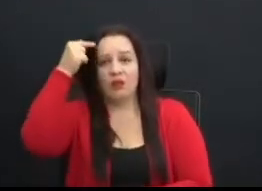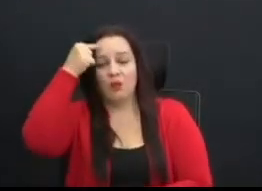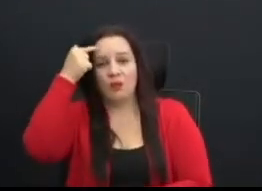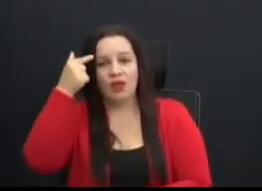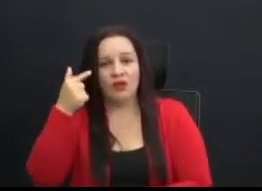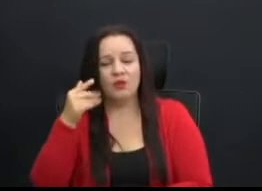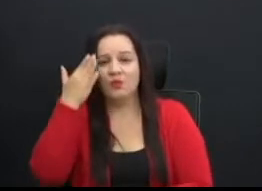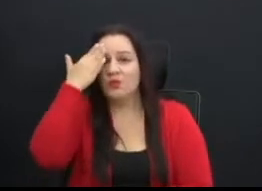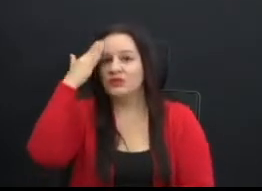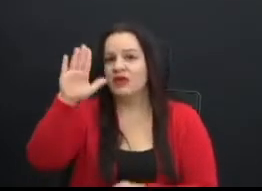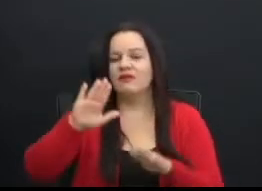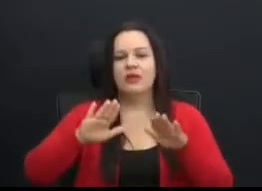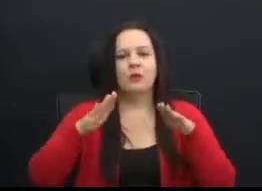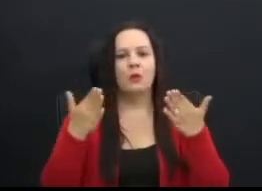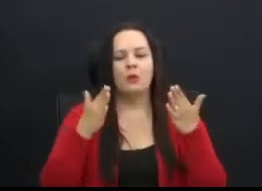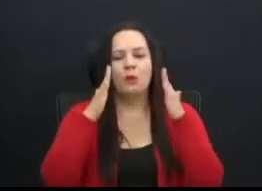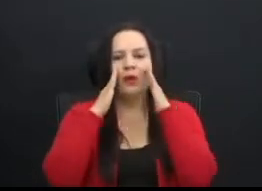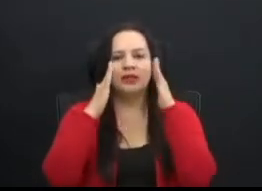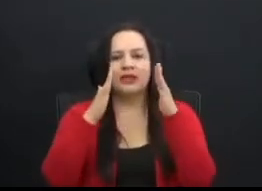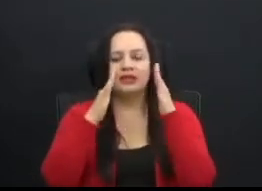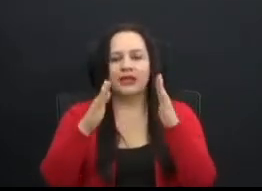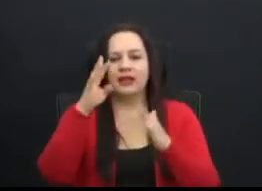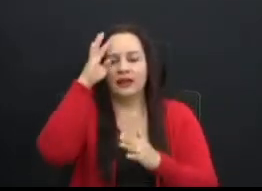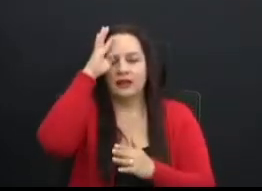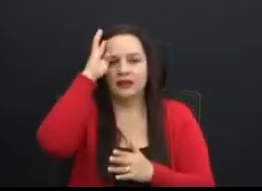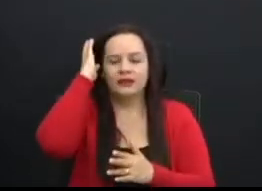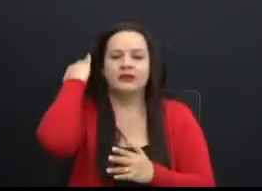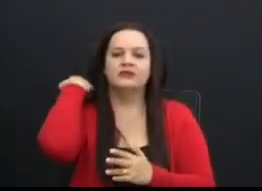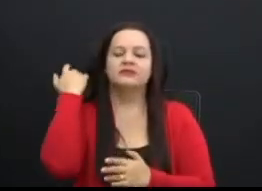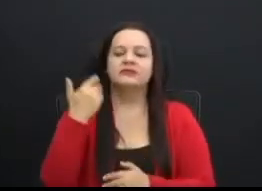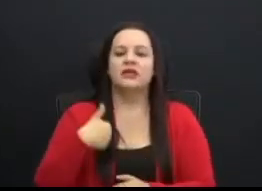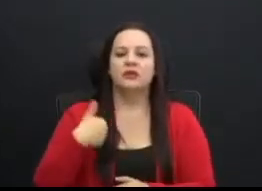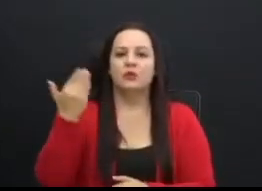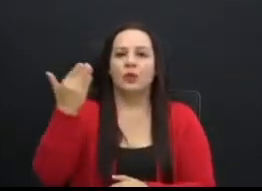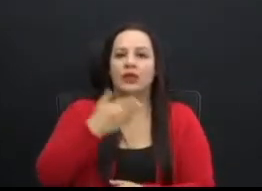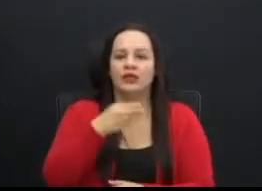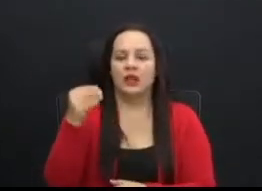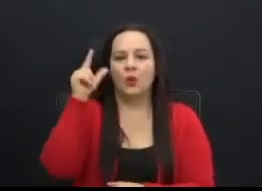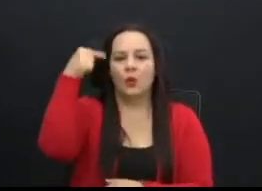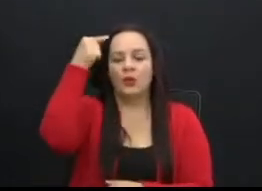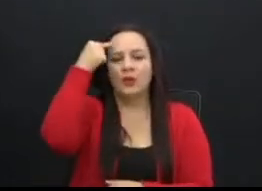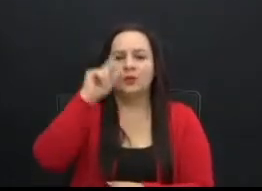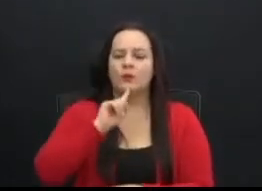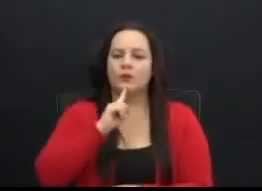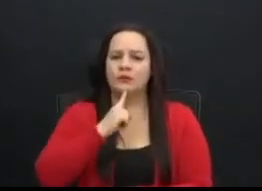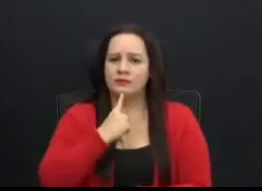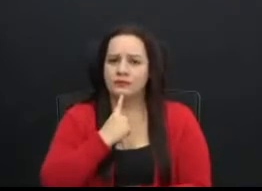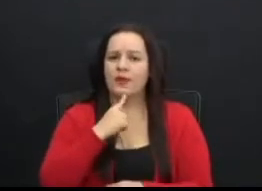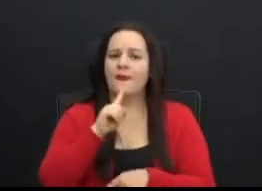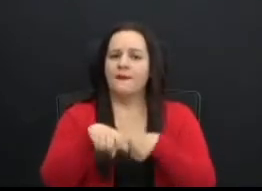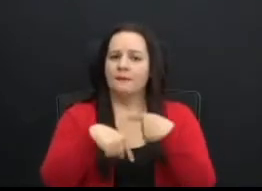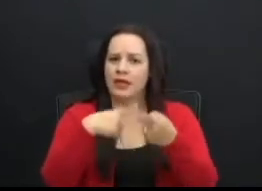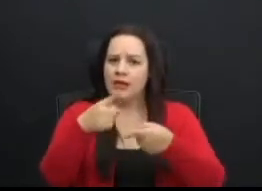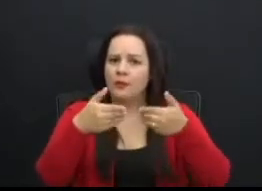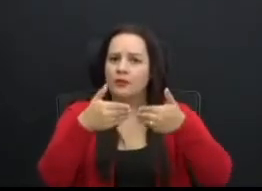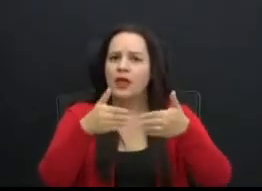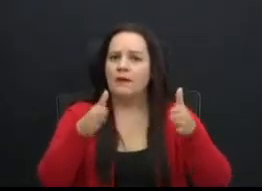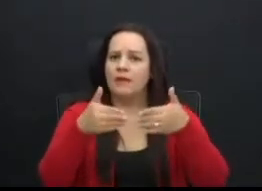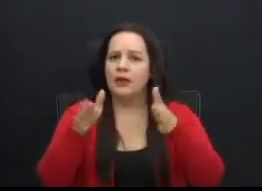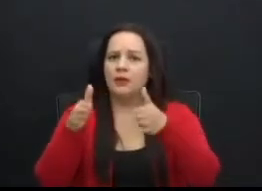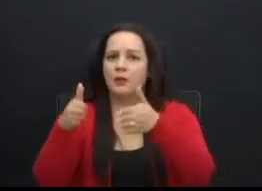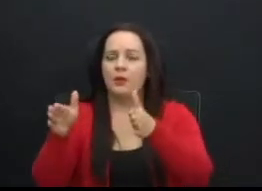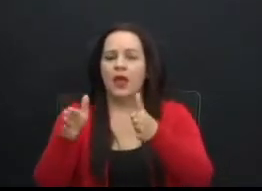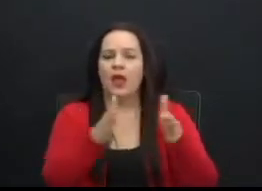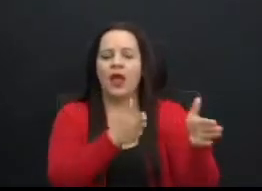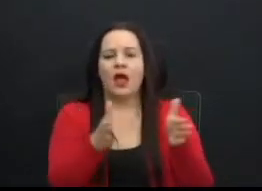sabe cómo atenderla. Señores del gobierno, seamos serios. Vayamos hacia una apertura y reactivación